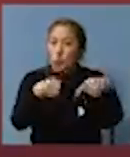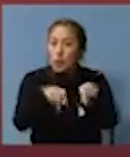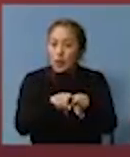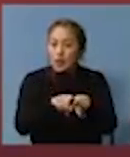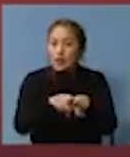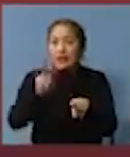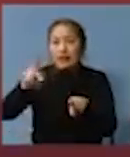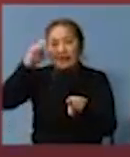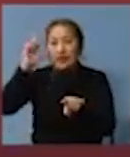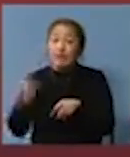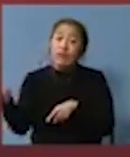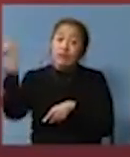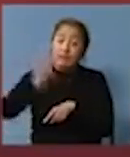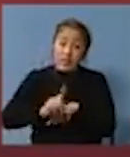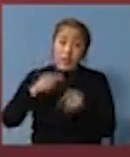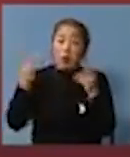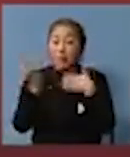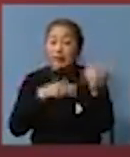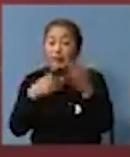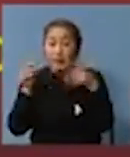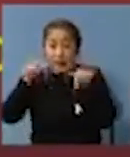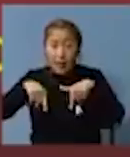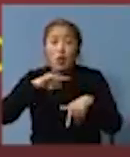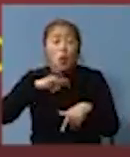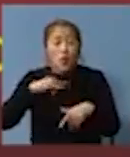Y Vera va a venir a hablar conmigo el día jueves.